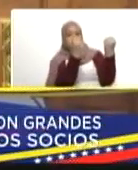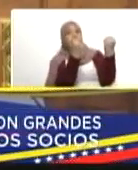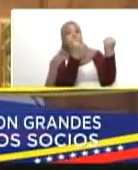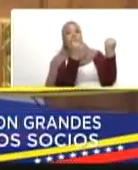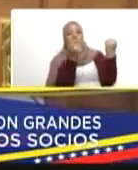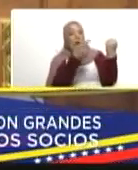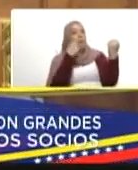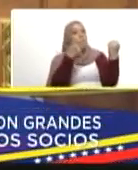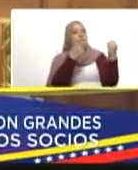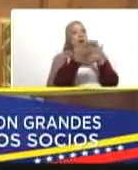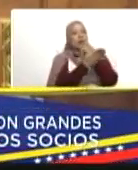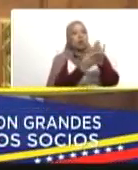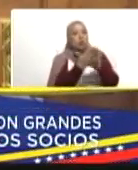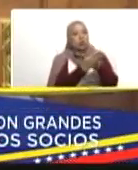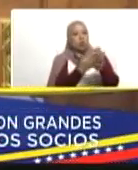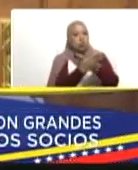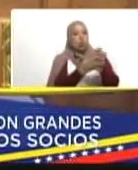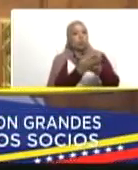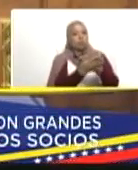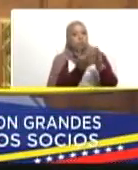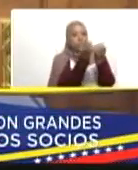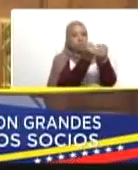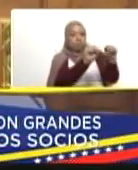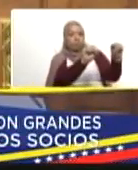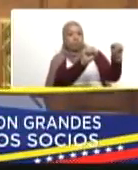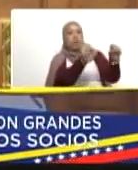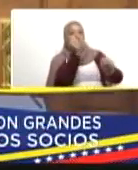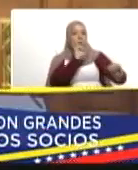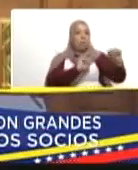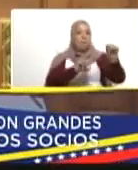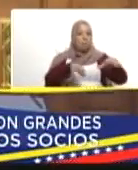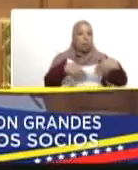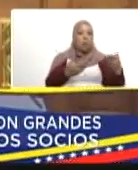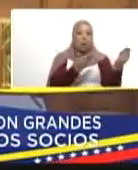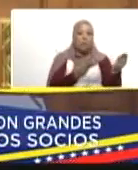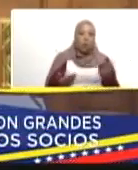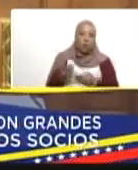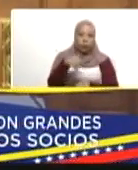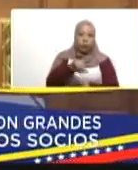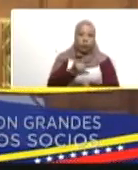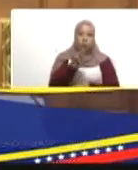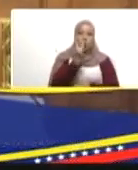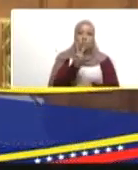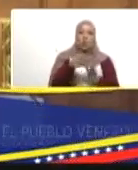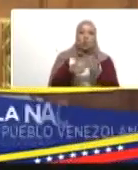resolver el año pasado también contó con la cifra de